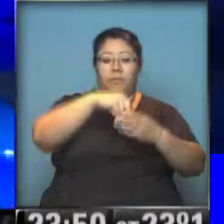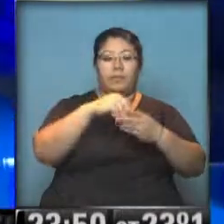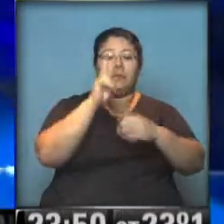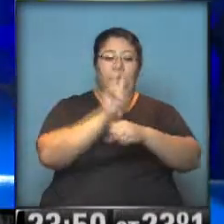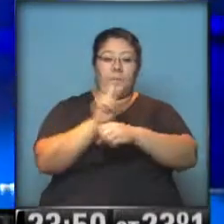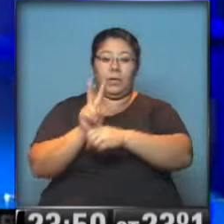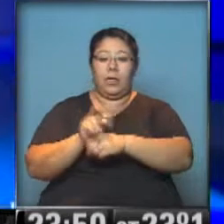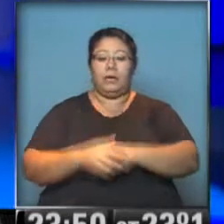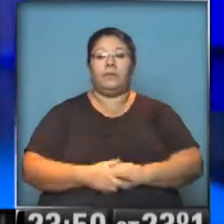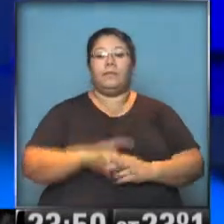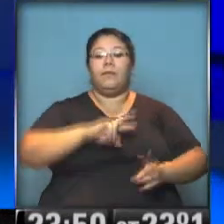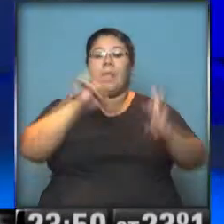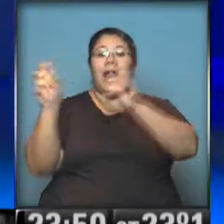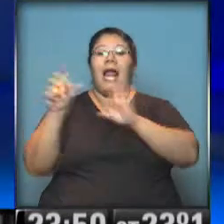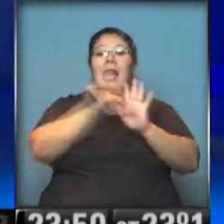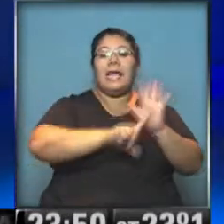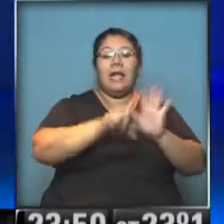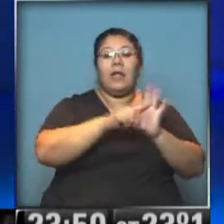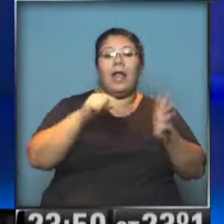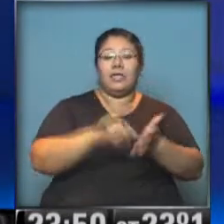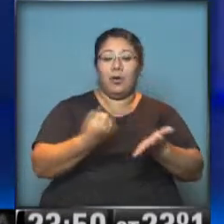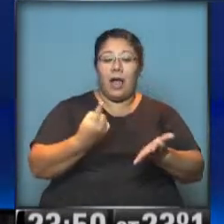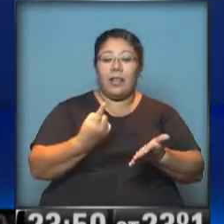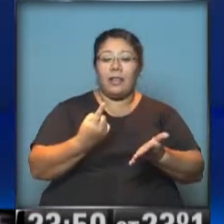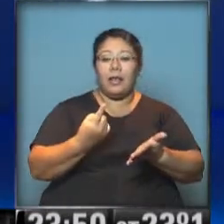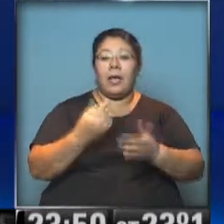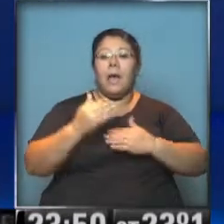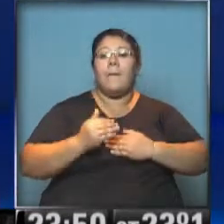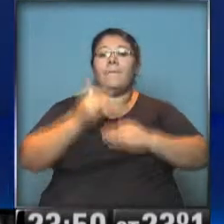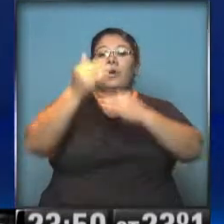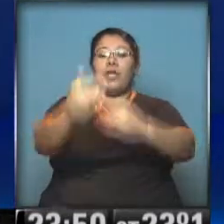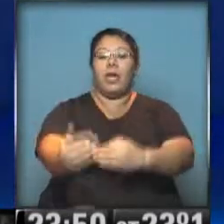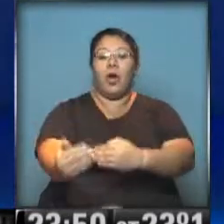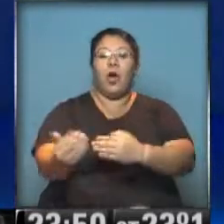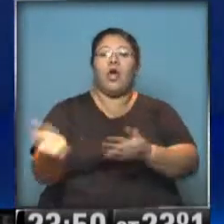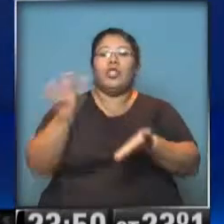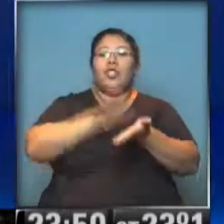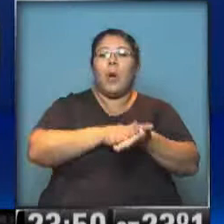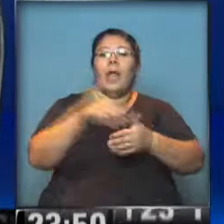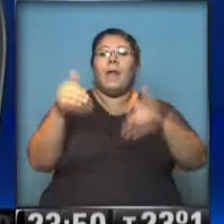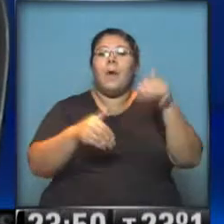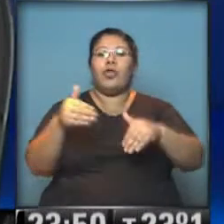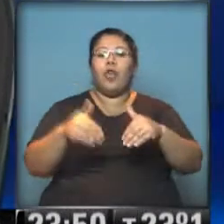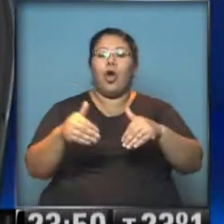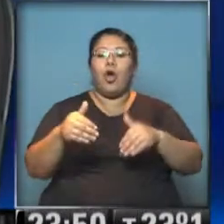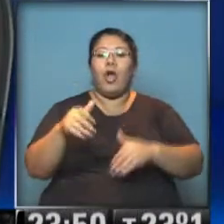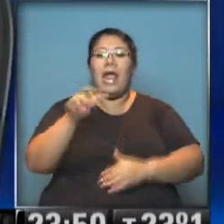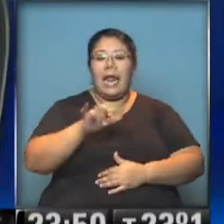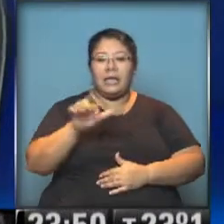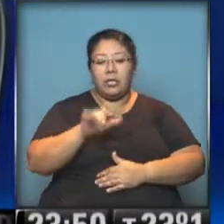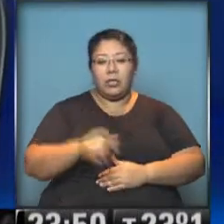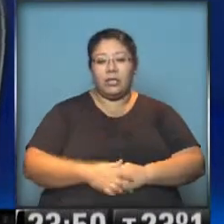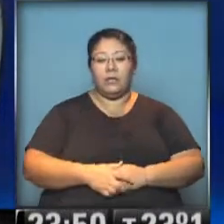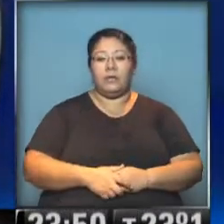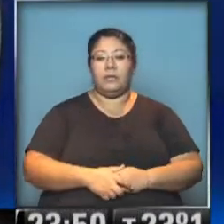La legislatura porteña postergó la implementación del voto electrónico que el propio gobierno de la Ciudad de Buenos Aires había anunciado para